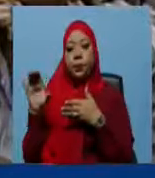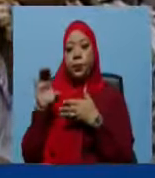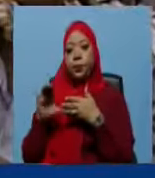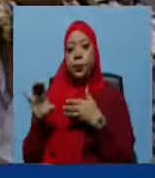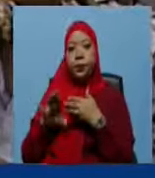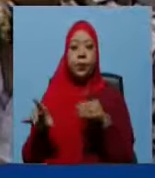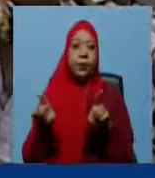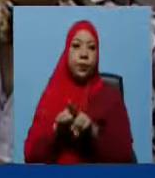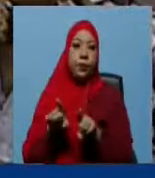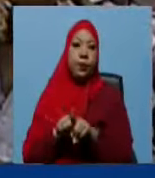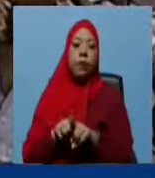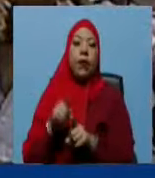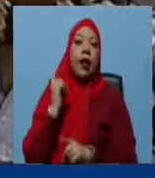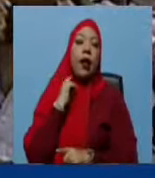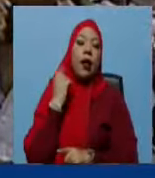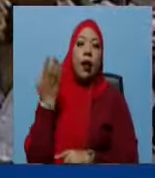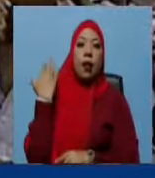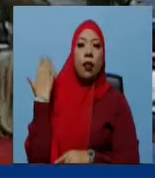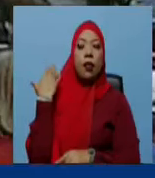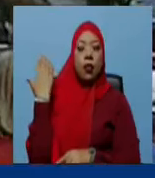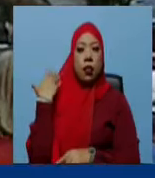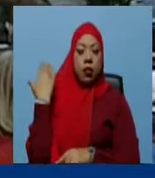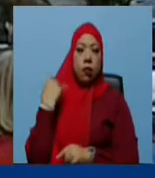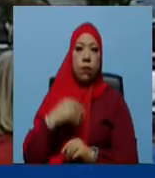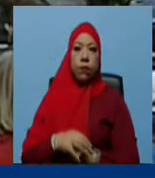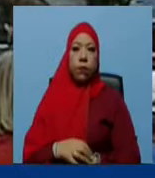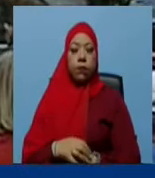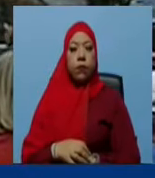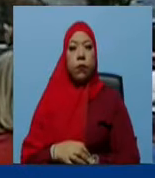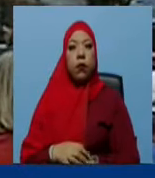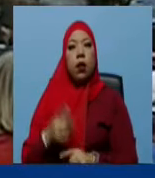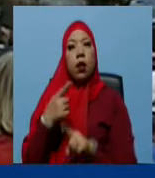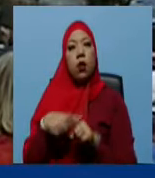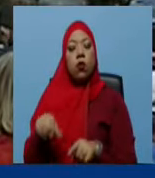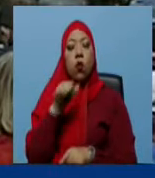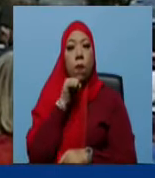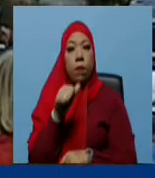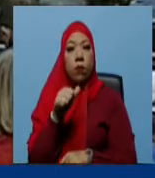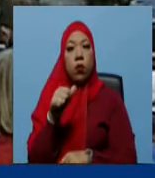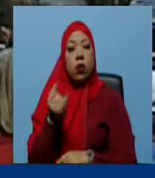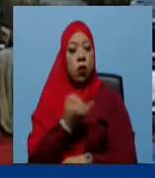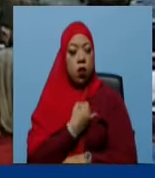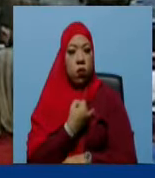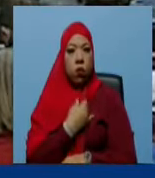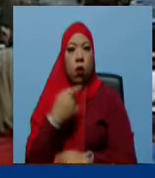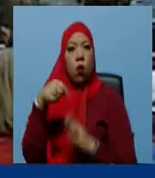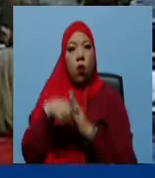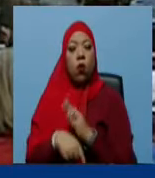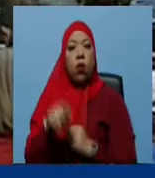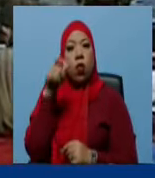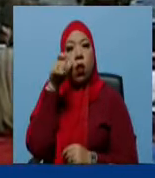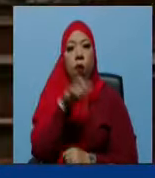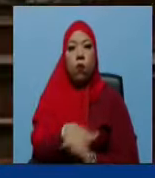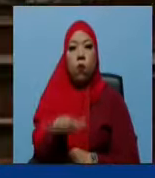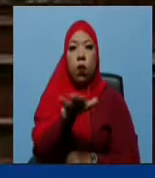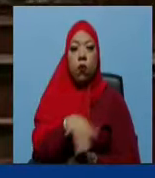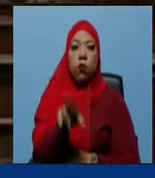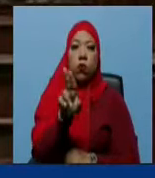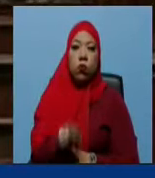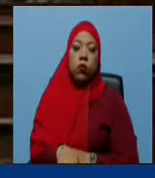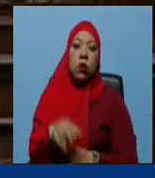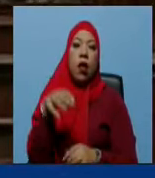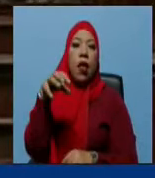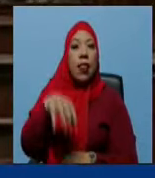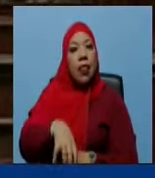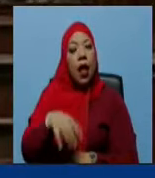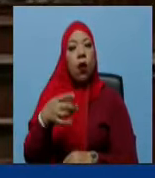que el antiguo Estado colonial. Son estados negadores de la identidad profunda del pueblo. Son